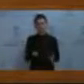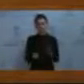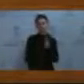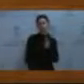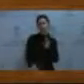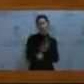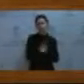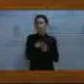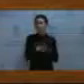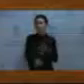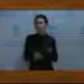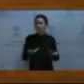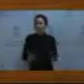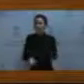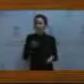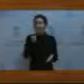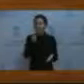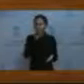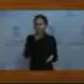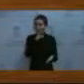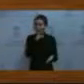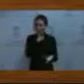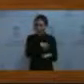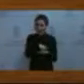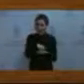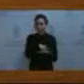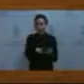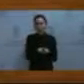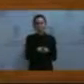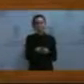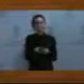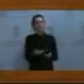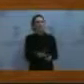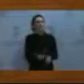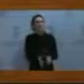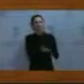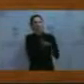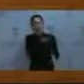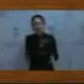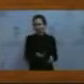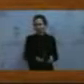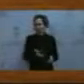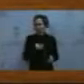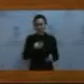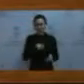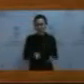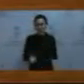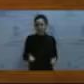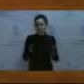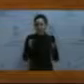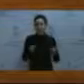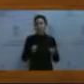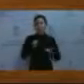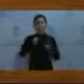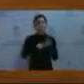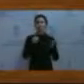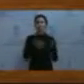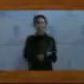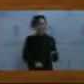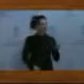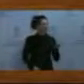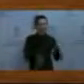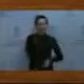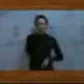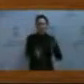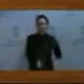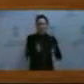que los órganos existentes en la actualidad se encuentren infrautilizados. Hemos generado tal mare magnum de proyectos y de proposiciones de ley desde el